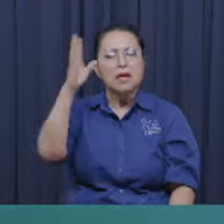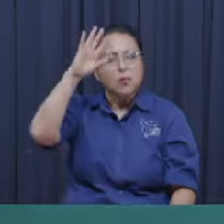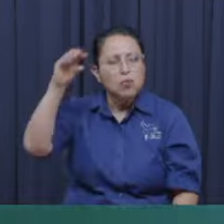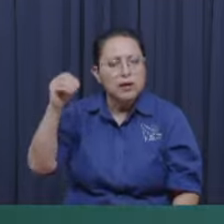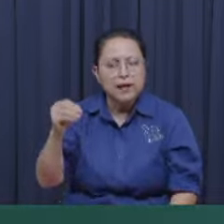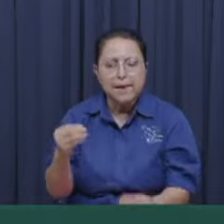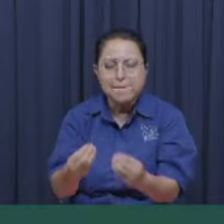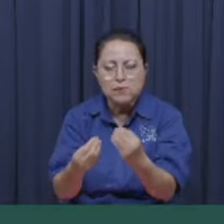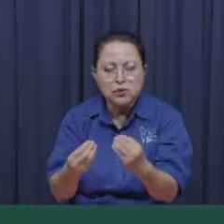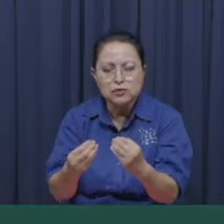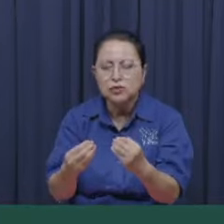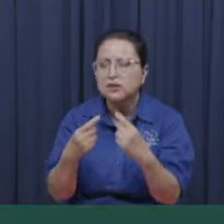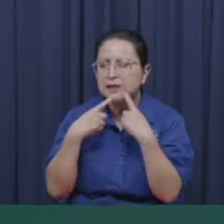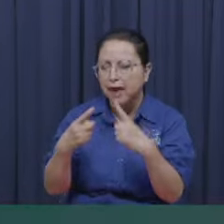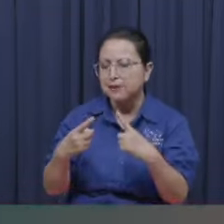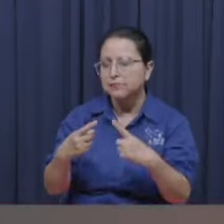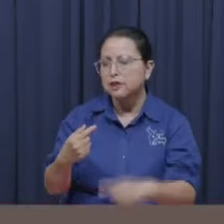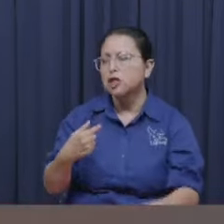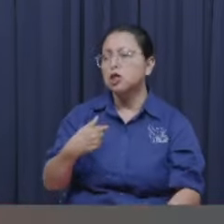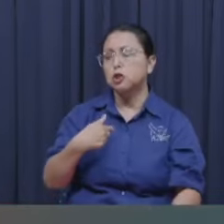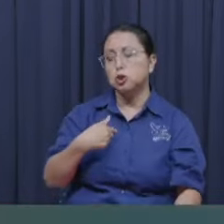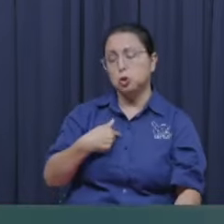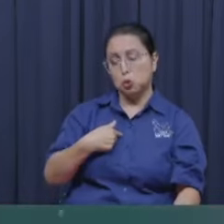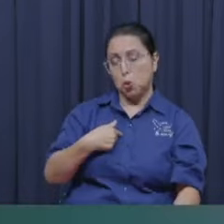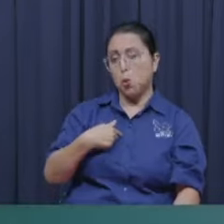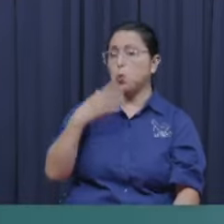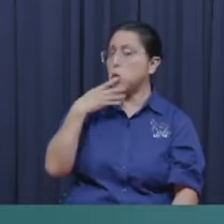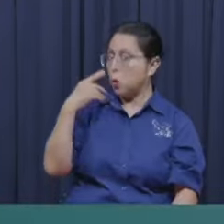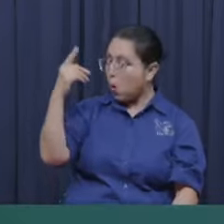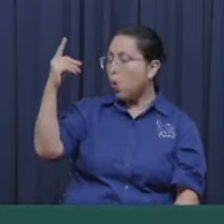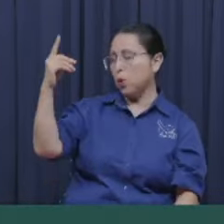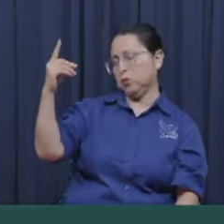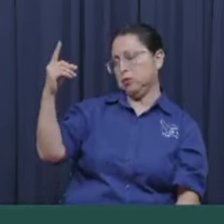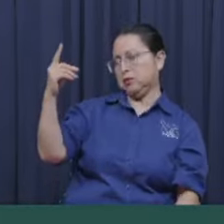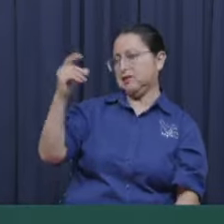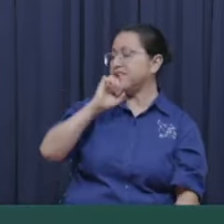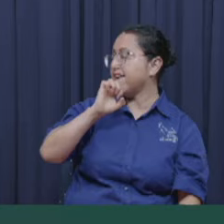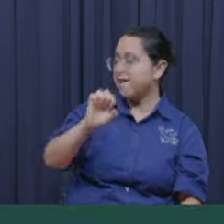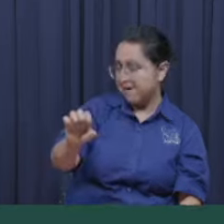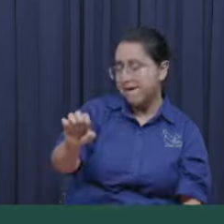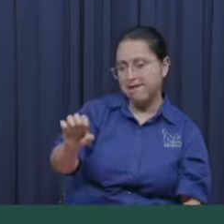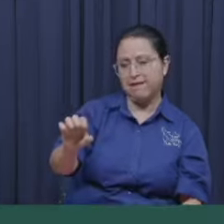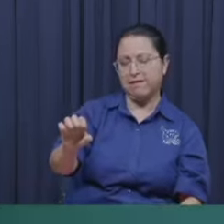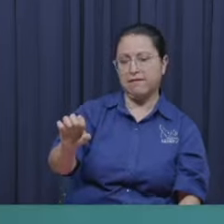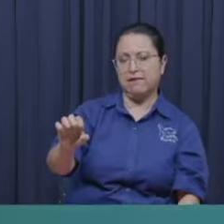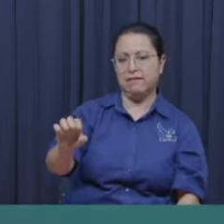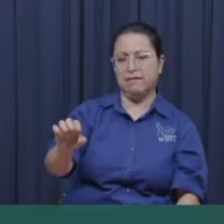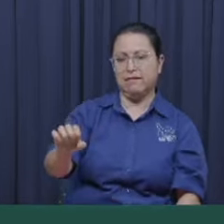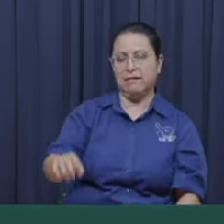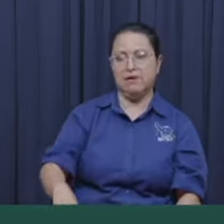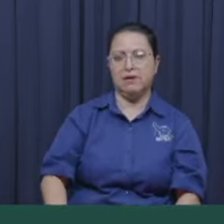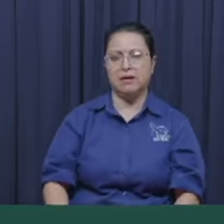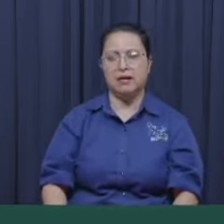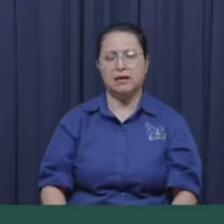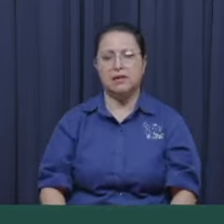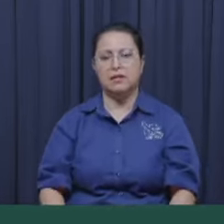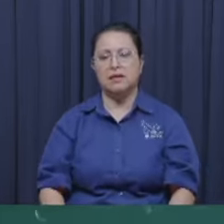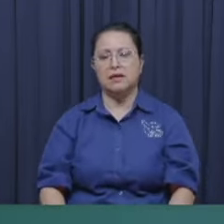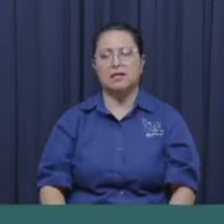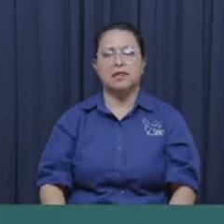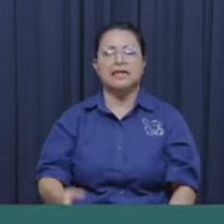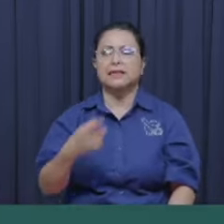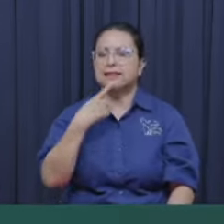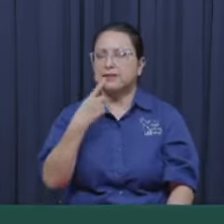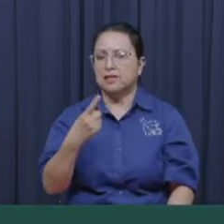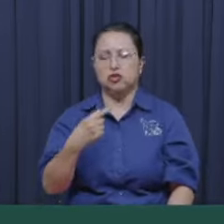muchos vendrán en mi nombre diciendo: yo soy el Cristo, y engañarán a muchos. Aquí rápidamente pues decimos, no van a venir diciendo: yo